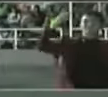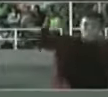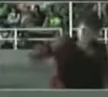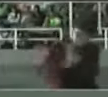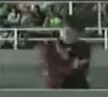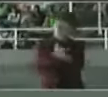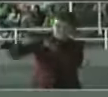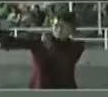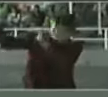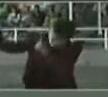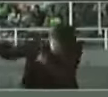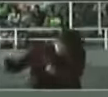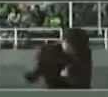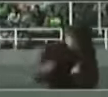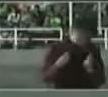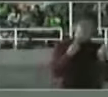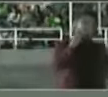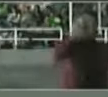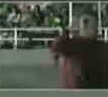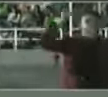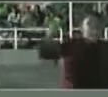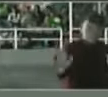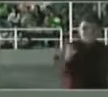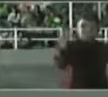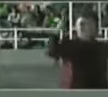provisión. ¡Aplausos al Rey!